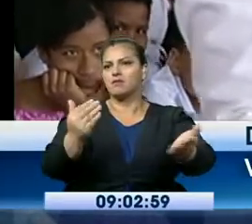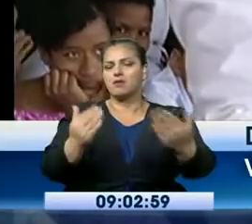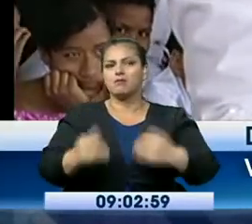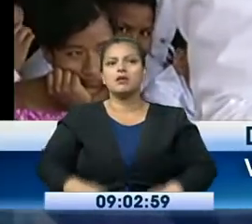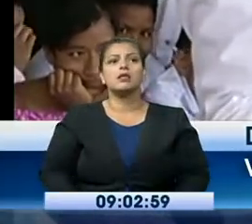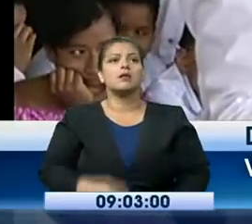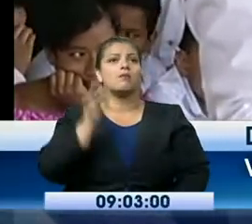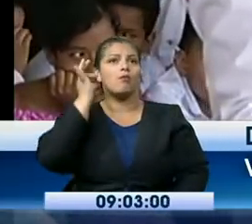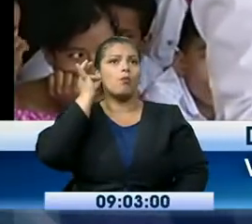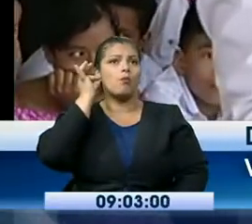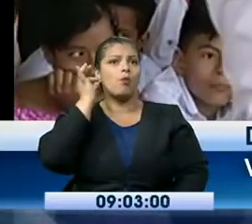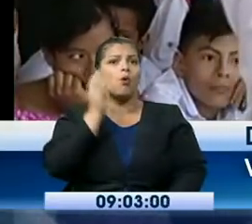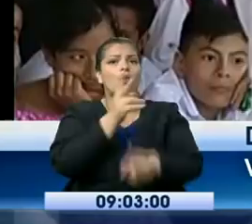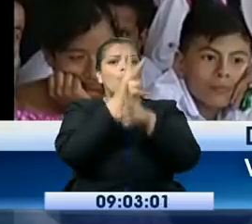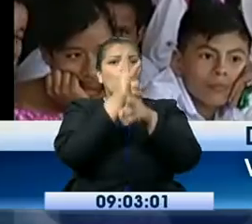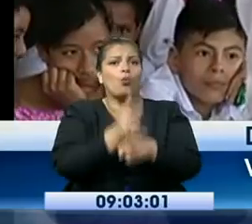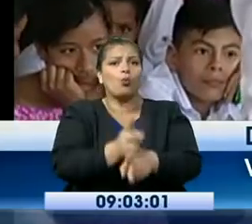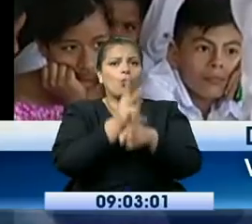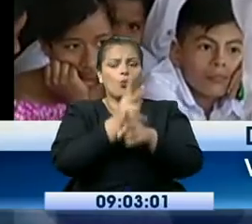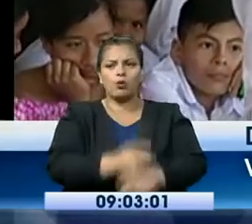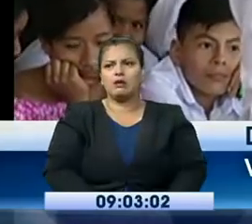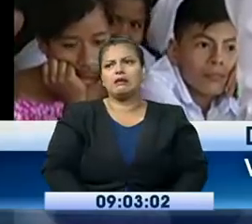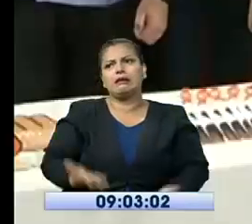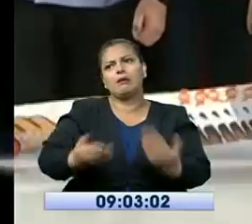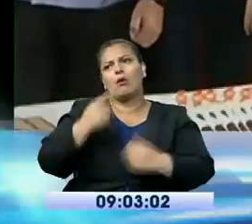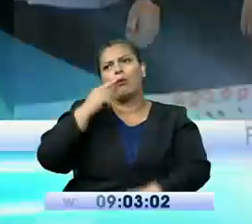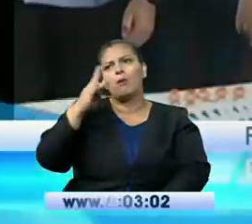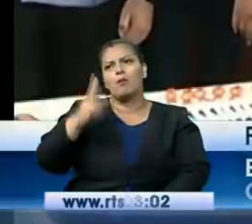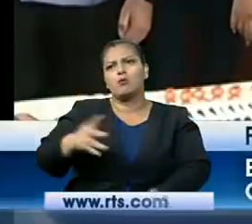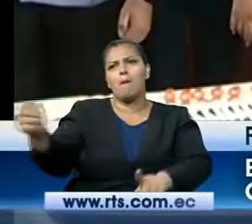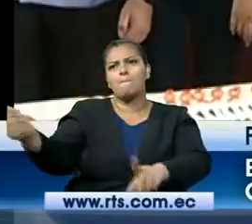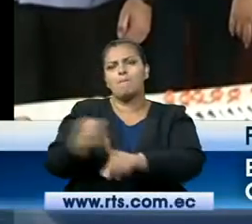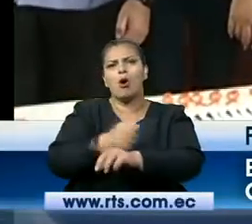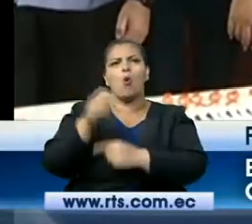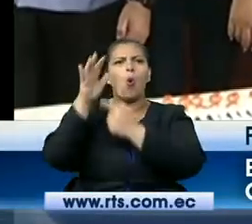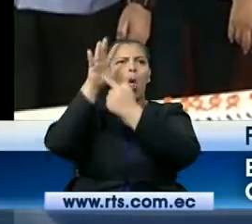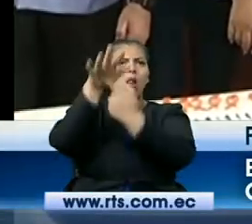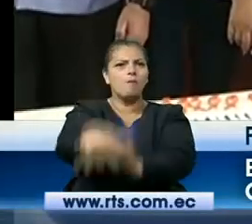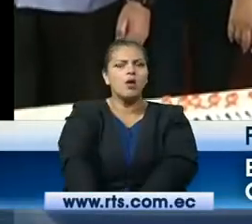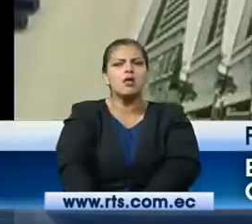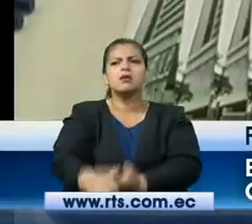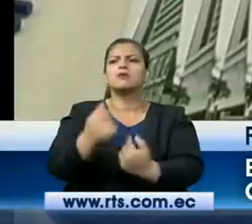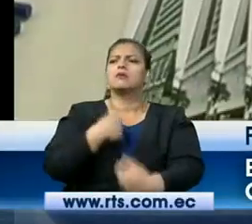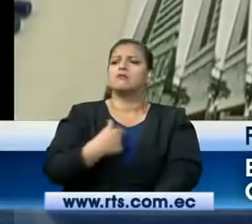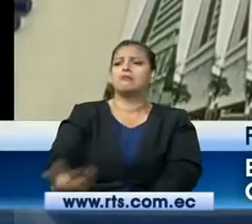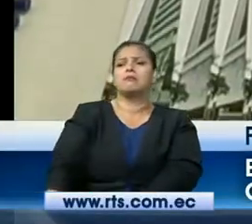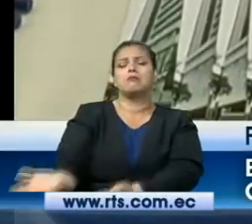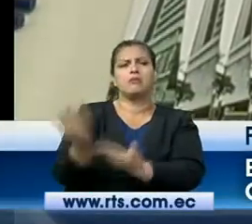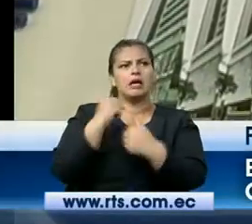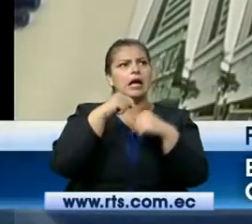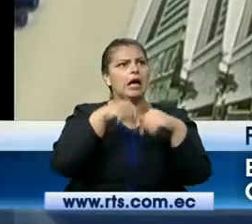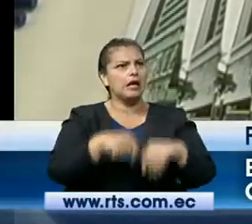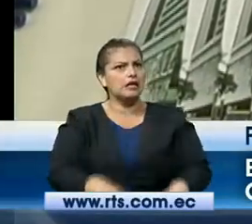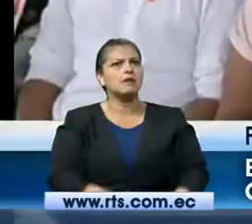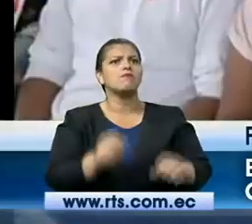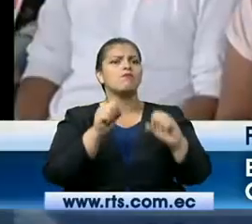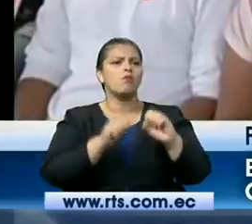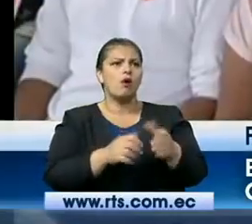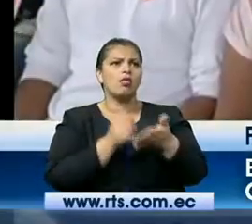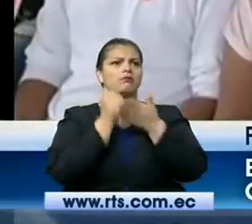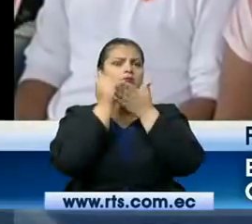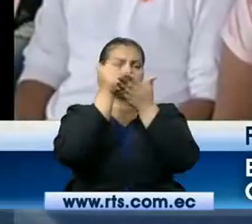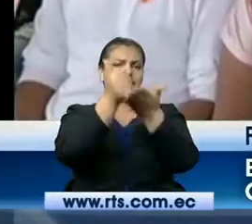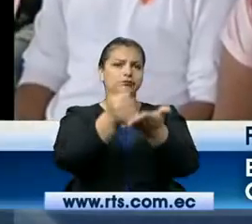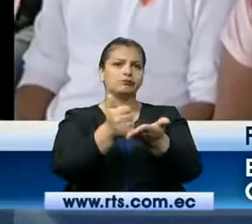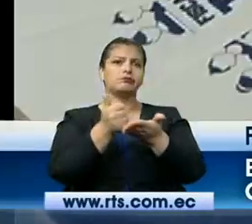psicológicos donde le daremos a esta primera ayuda que se necesita una casa abierta para conocer las instancias judiciales a disposición